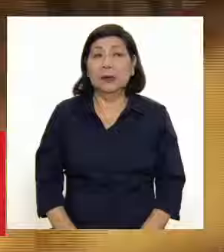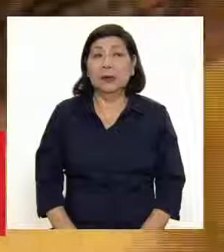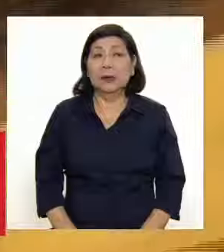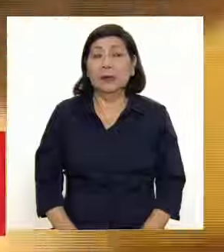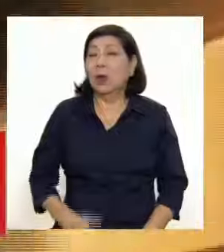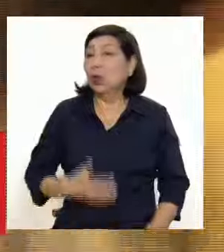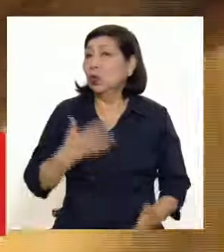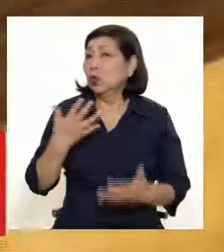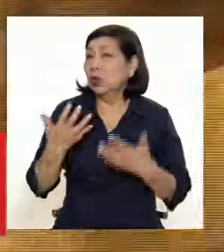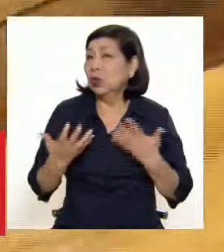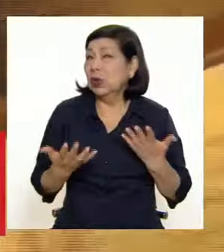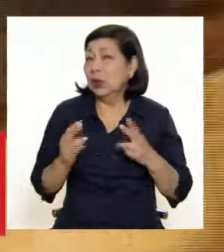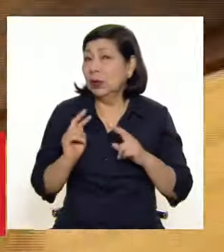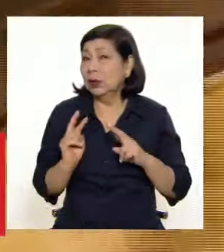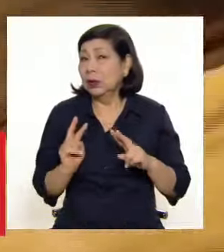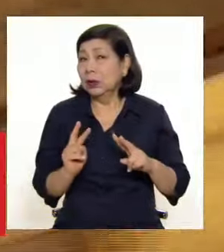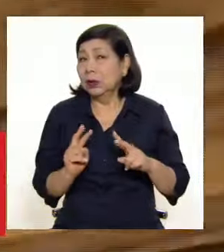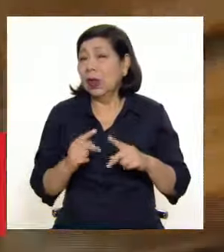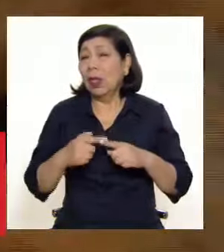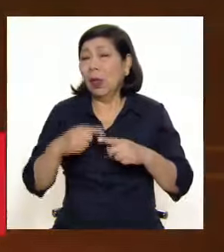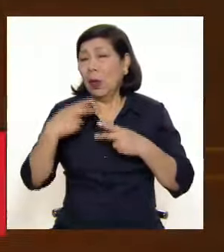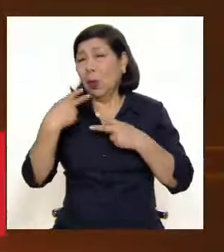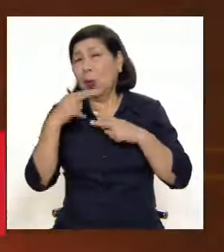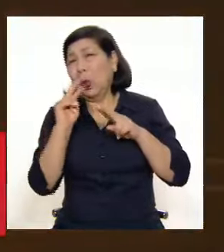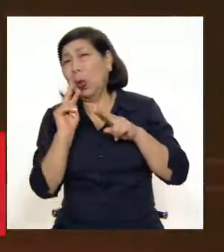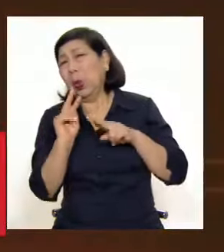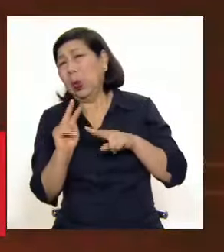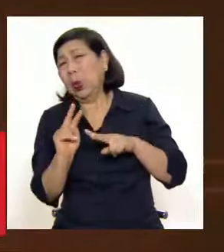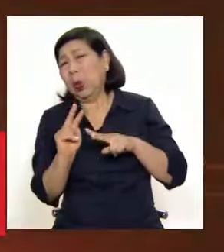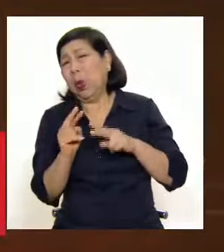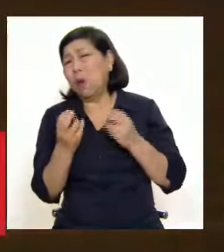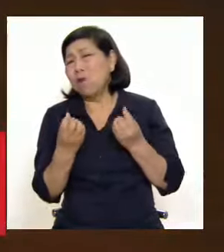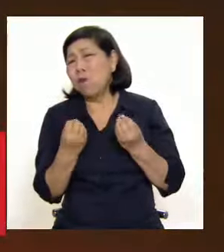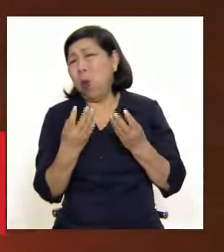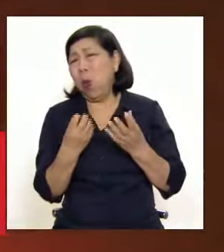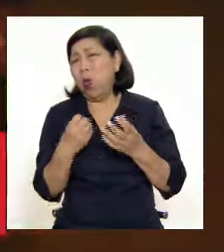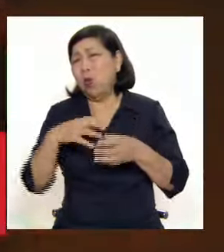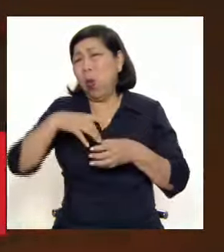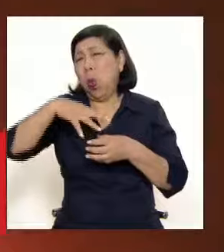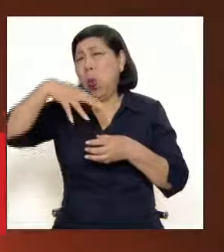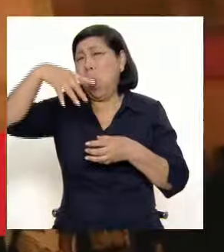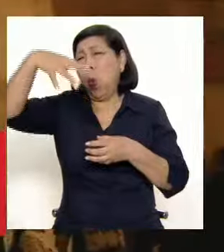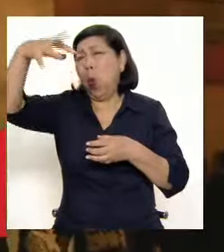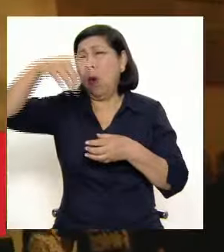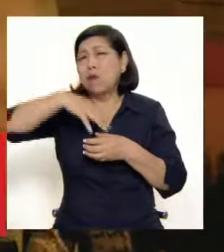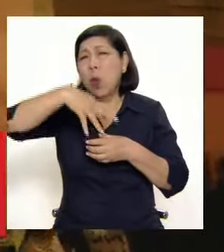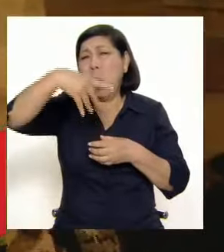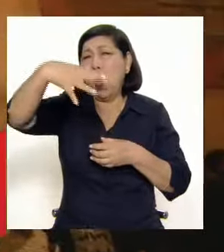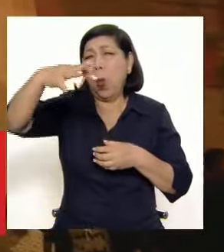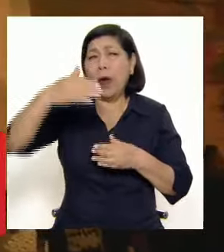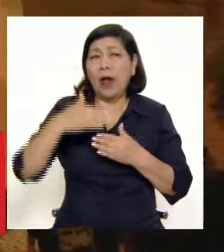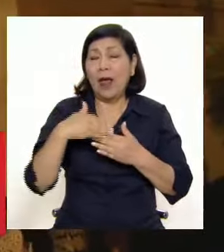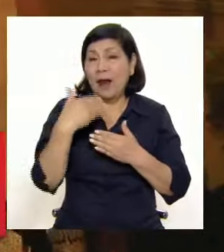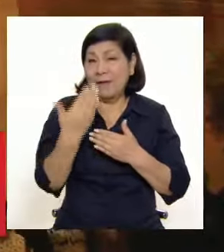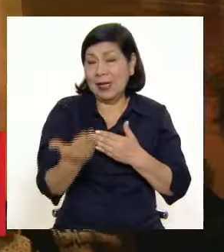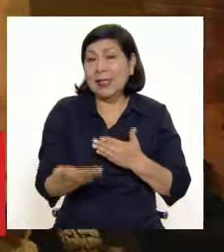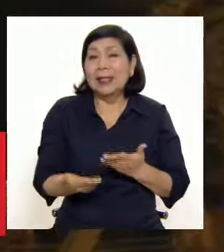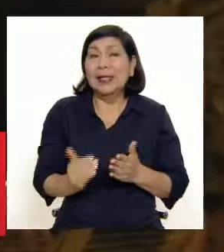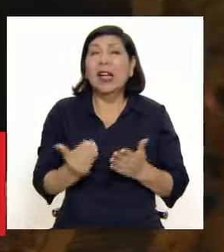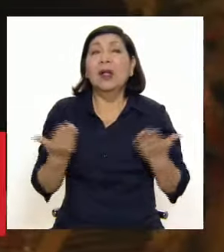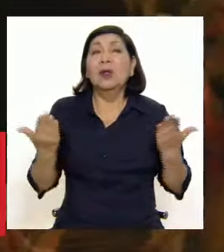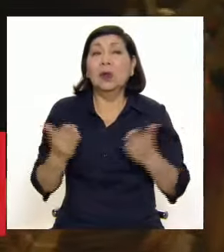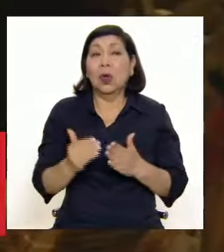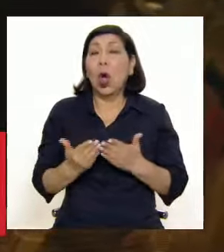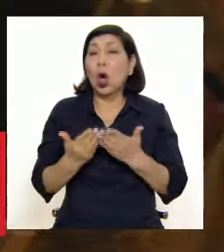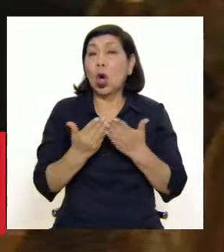El siniestro era visible desde varias cuadras debido al intenso humo negro que salía del local. Frente al inmueble se